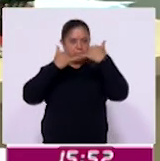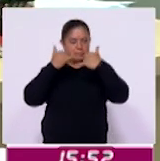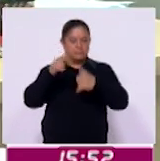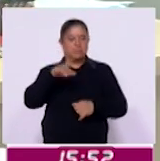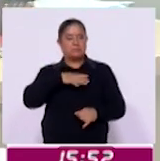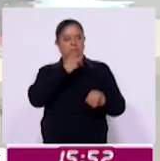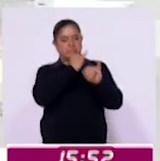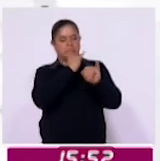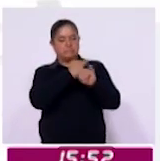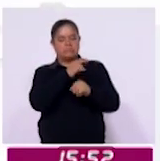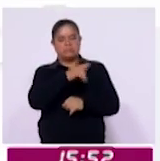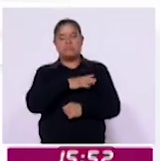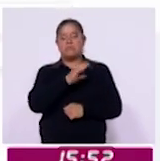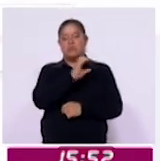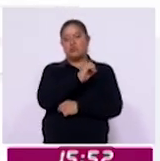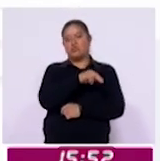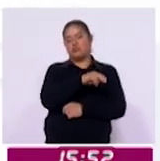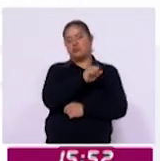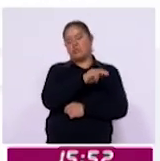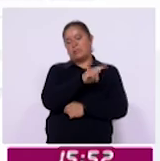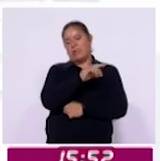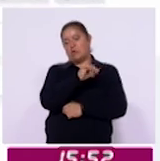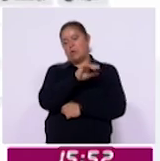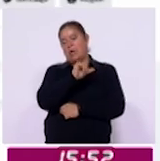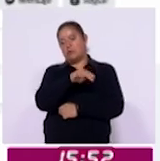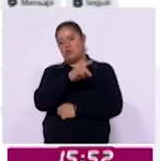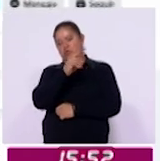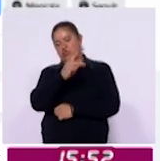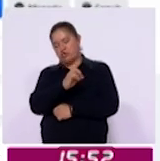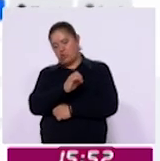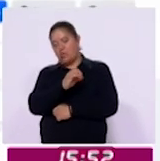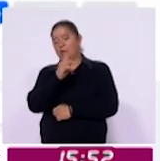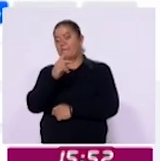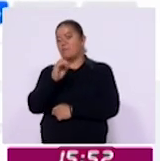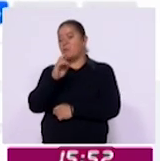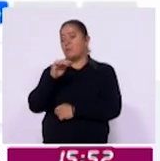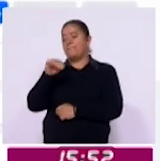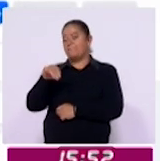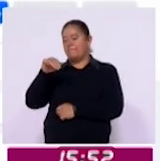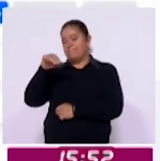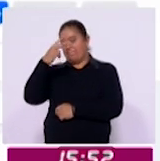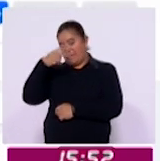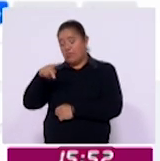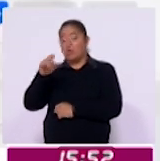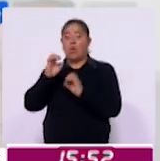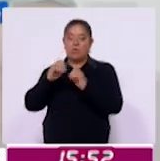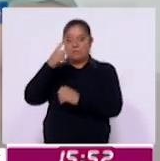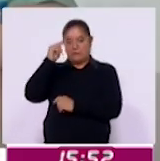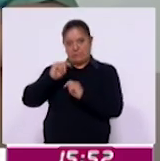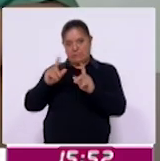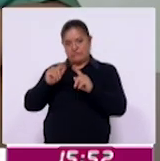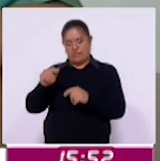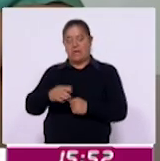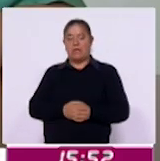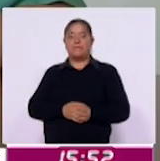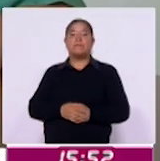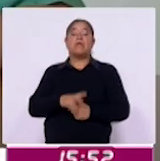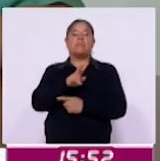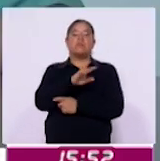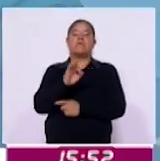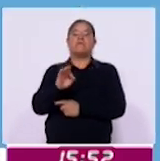las redes sociales Consultando Ando por México y Consultando Ando Tlaxcala. Con información de Victoria Flores, Corazit